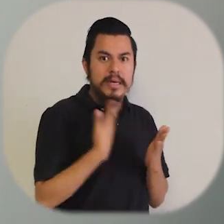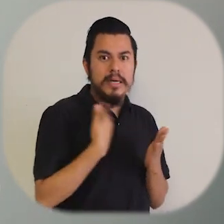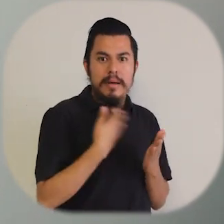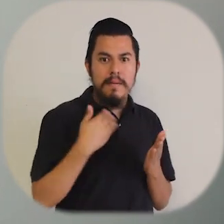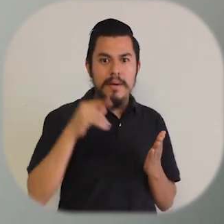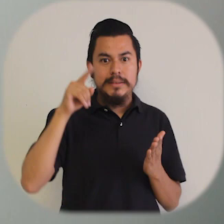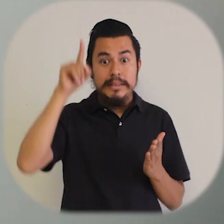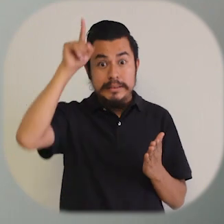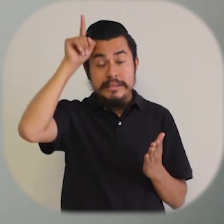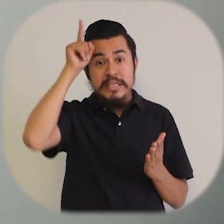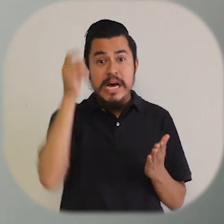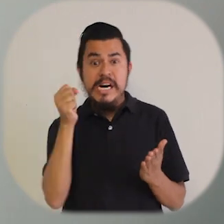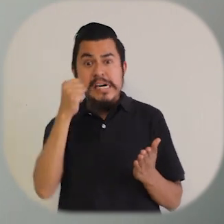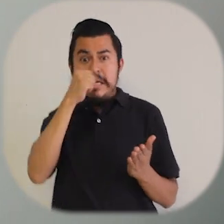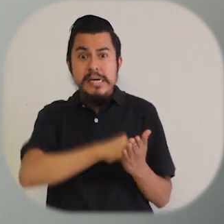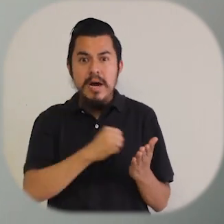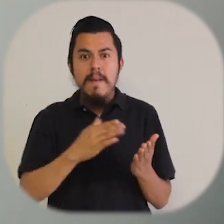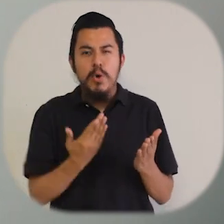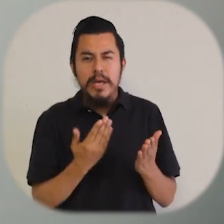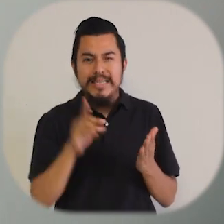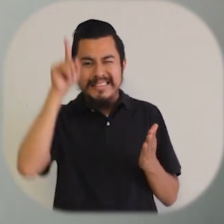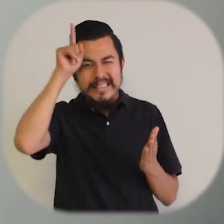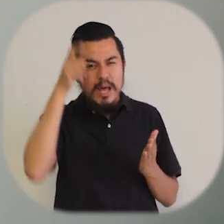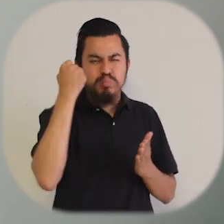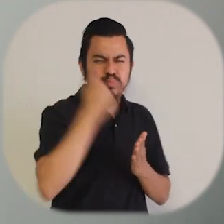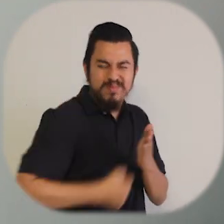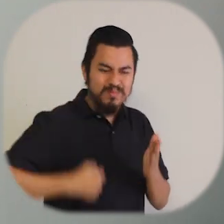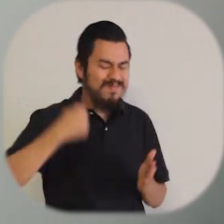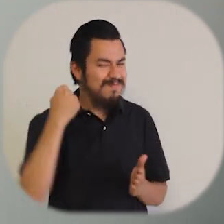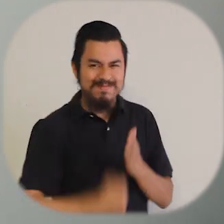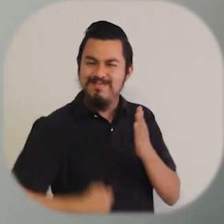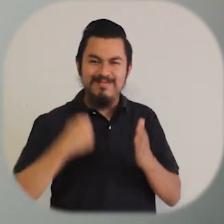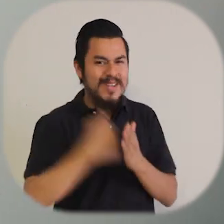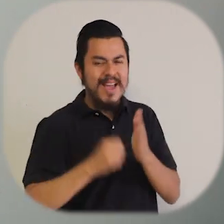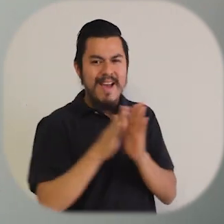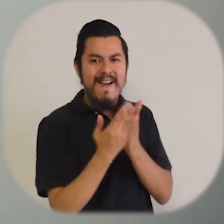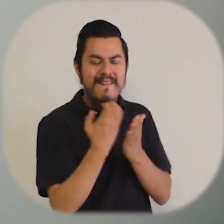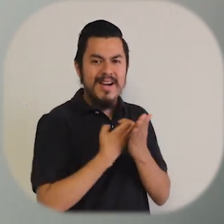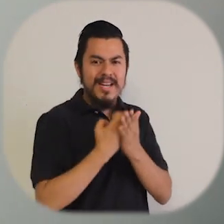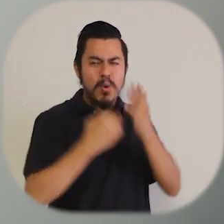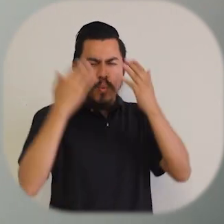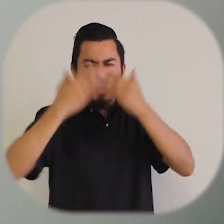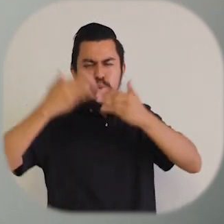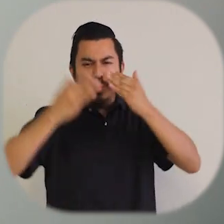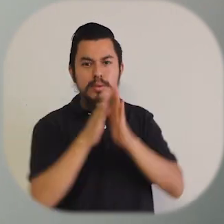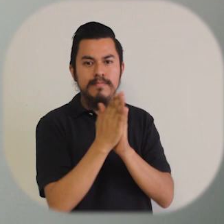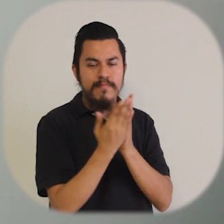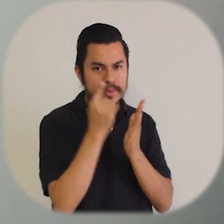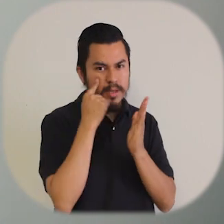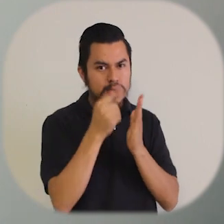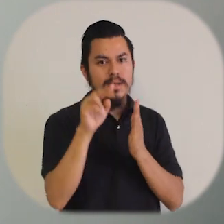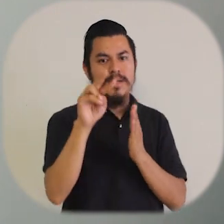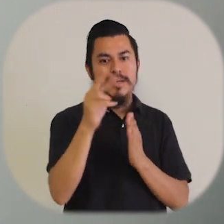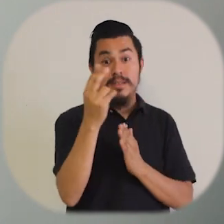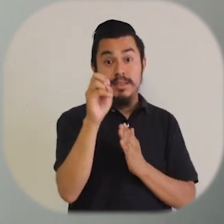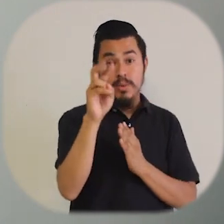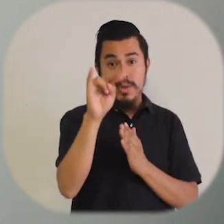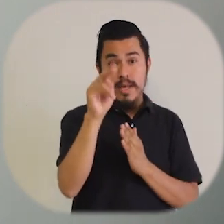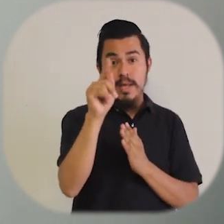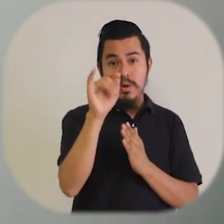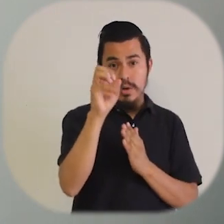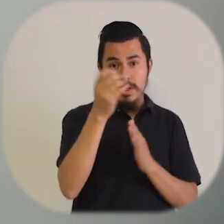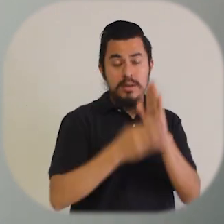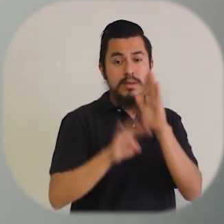intentado diluir el Evangelio. 2 Corintios 4:4 dice que él impide que la luz del Evangelio de la gloria de